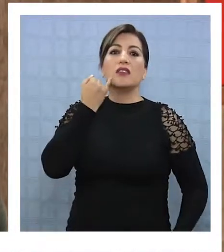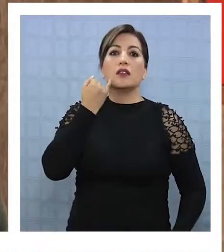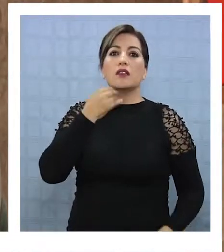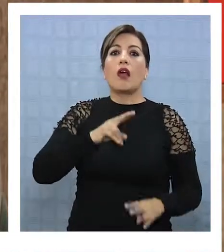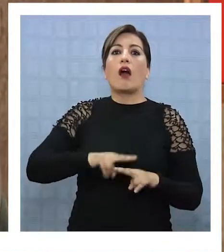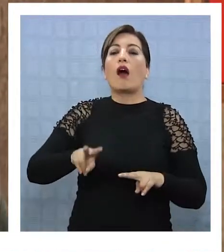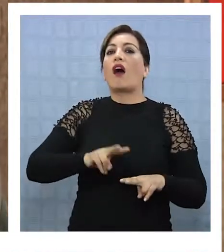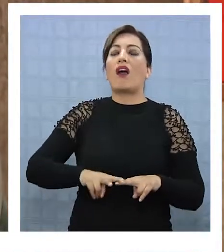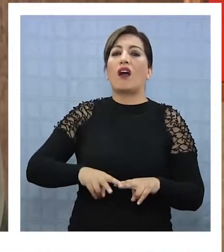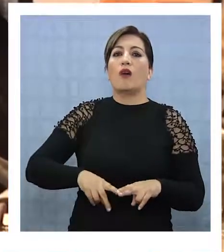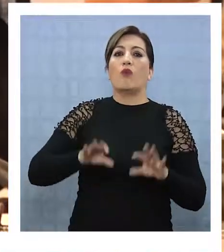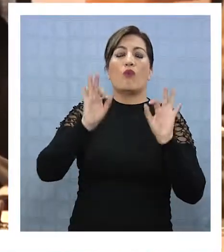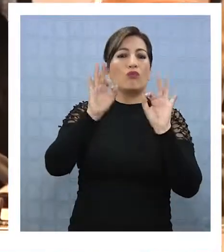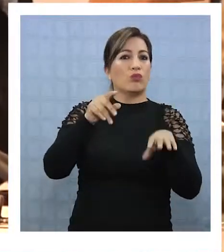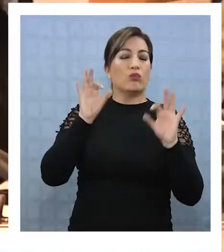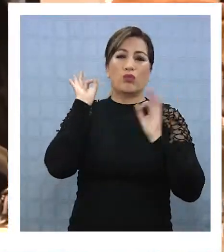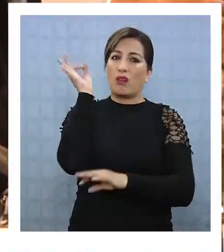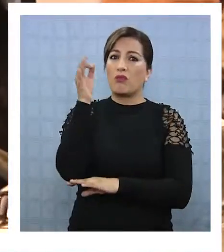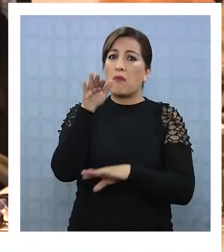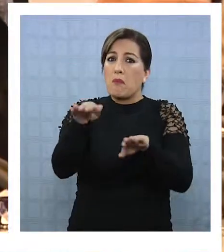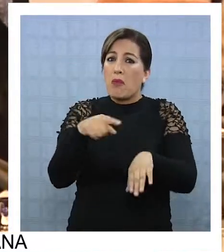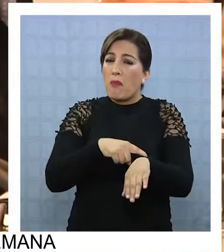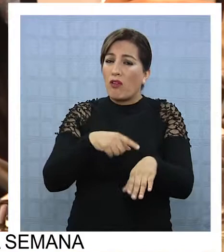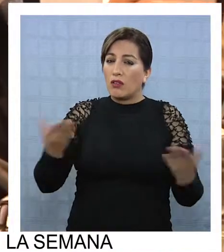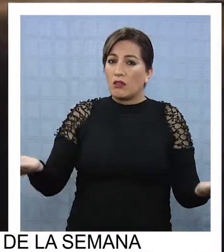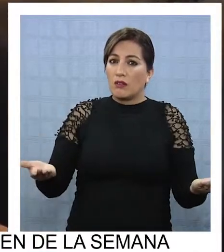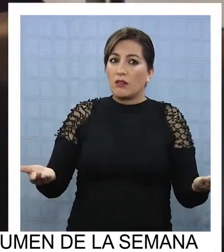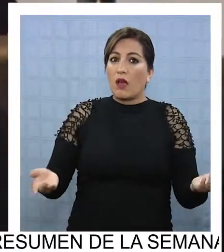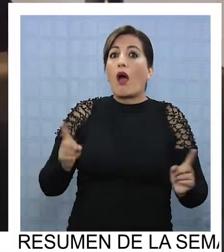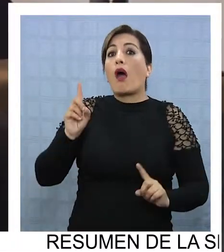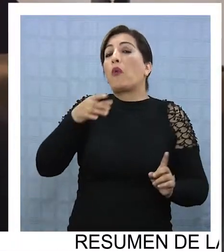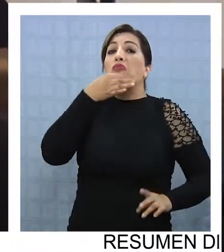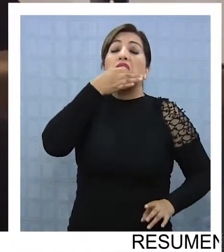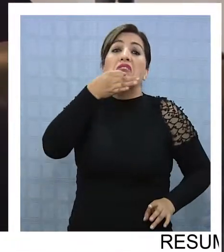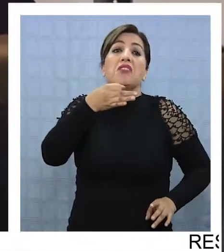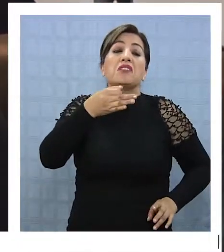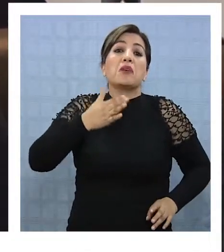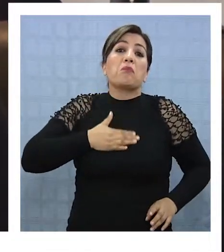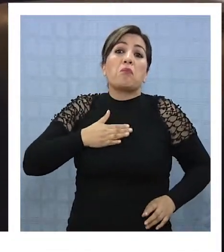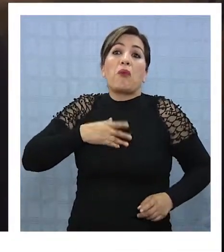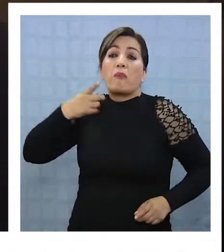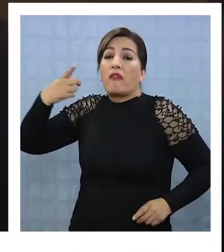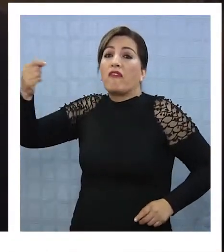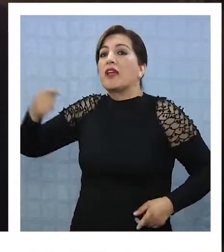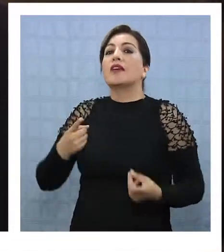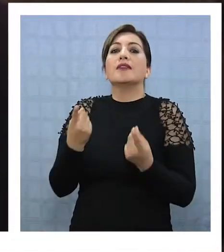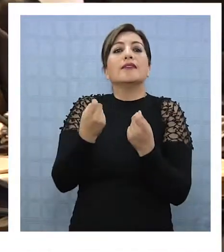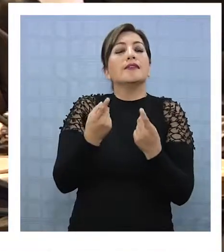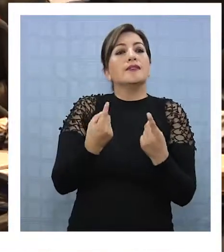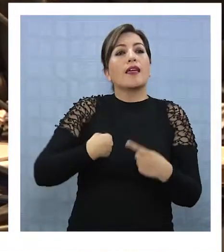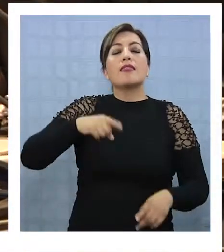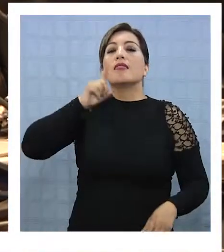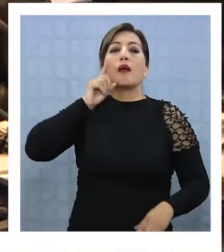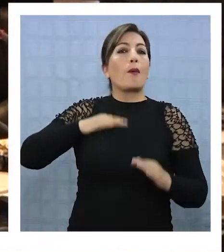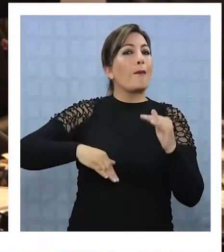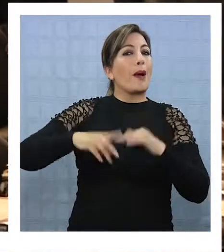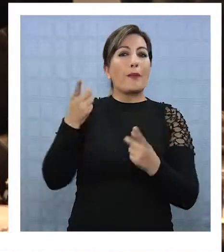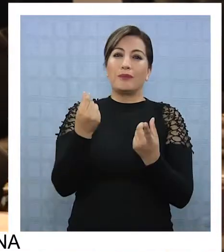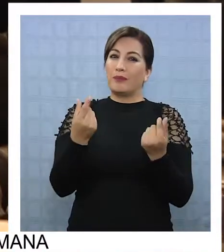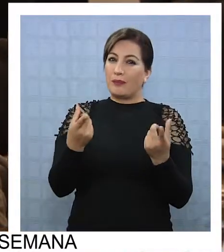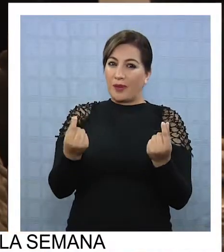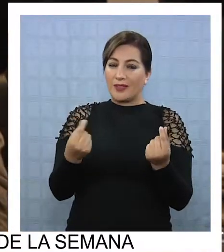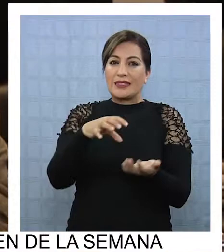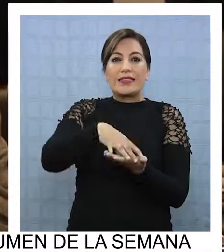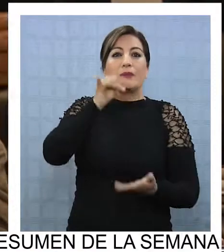caso el intendente, fije reuniones paralelas. Los consejeros oficialistas justifican su ausencia repentina con la necesidad de conseguir